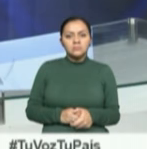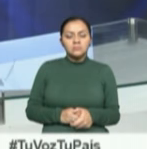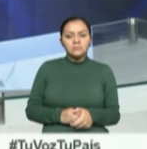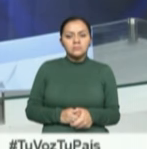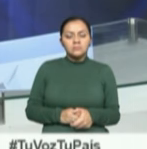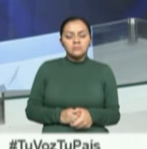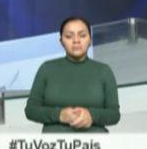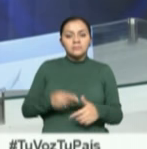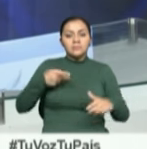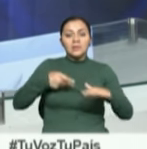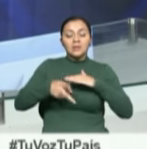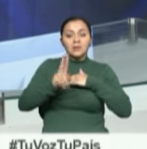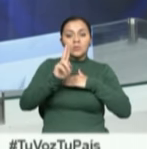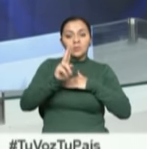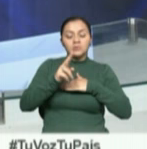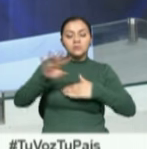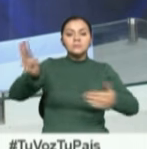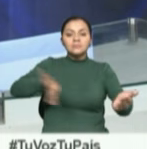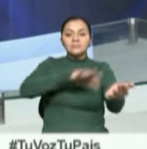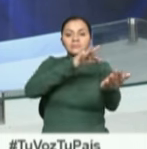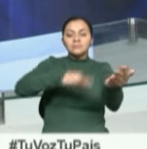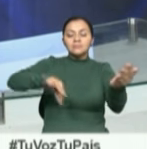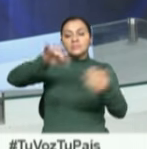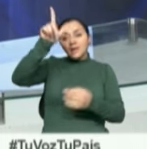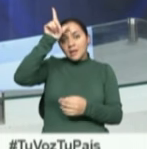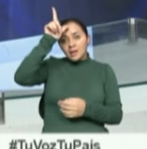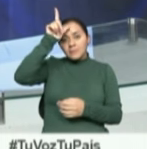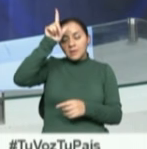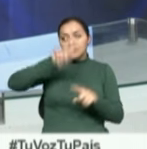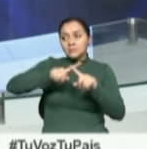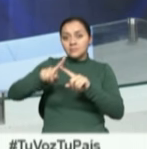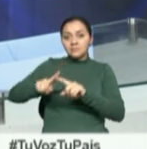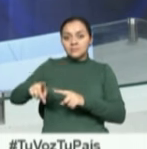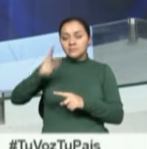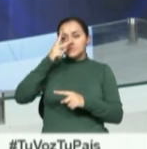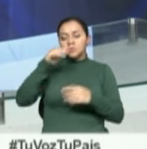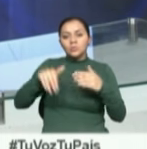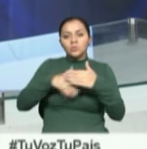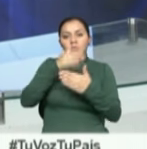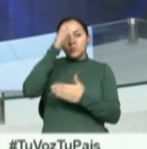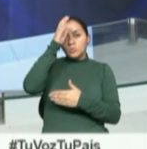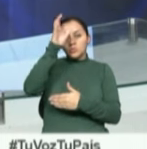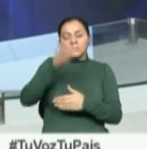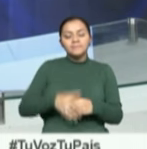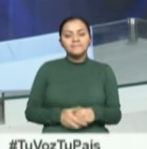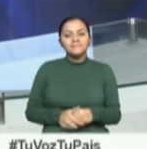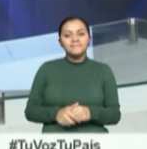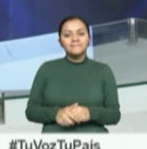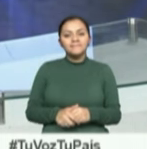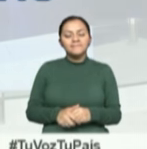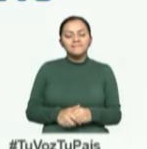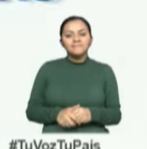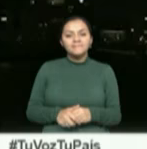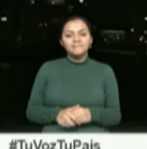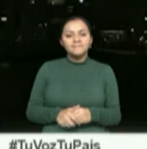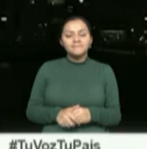Se inauguró la Filarmónica de Hamburgo, considerada por muchos como la nueva joya cultural alemana.